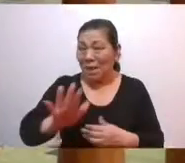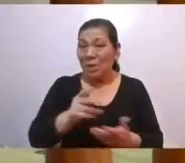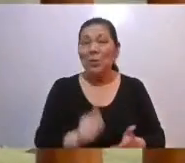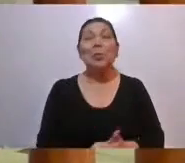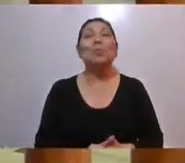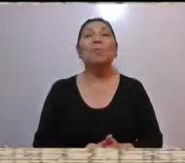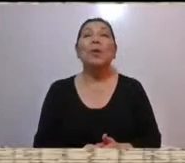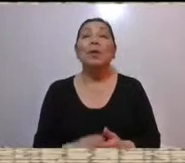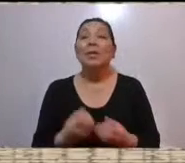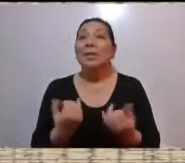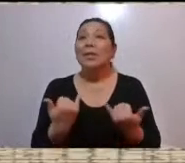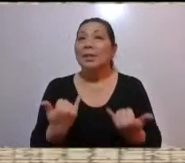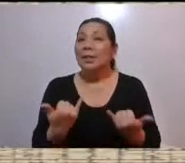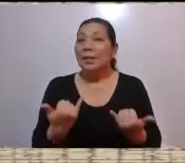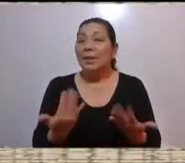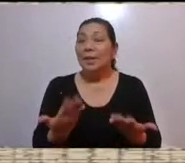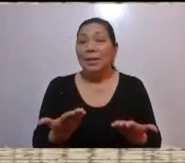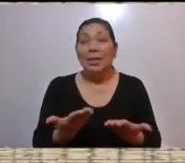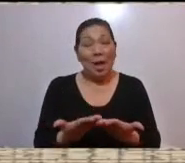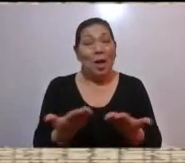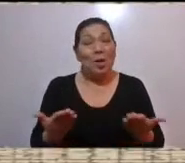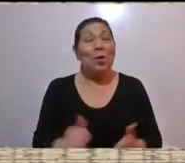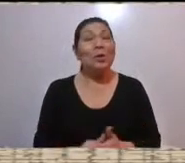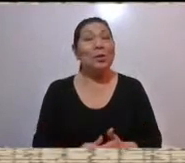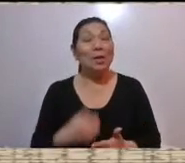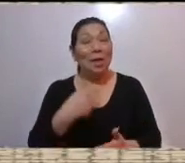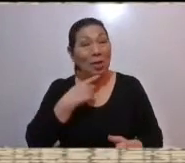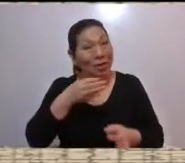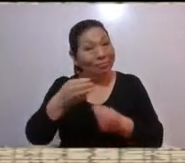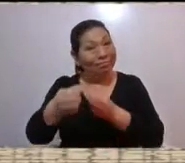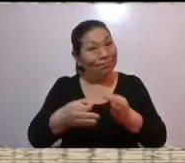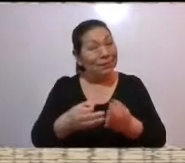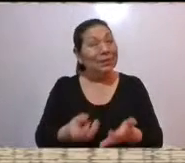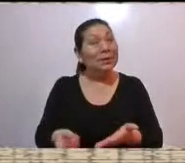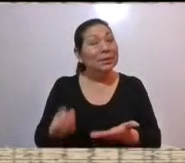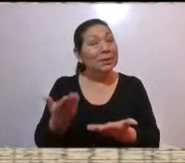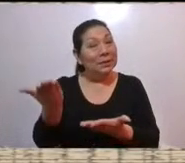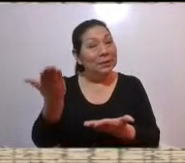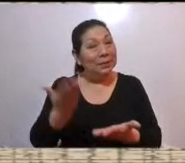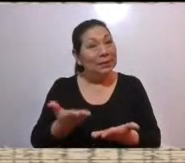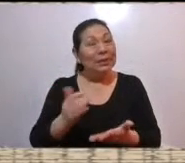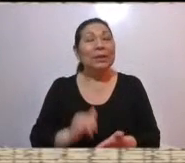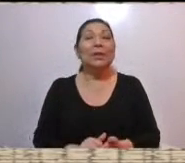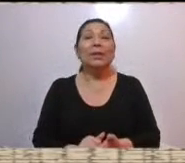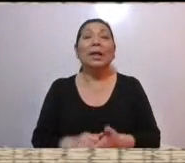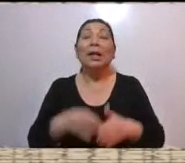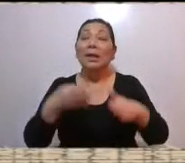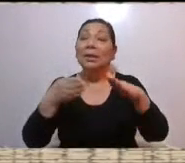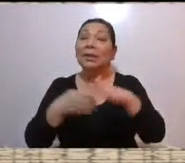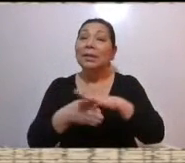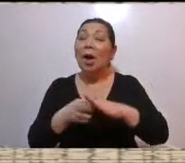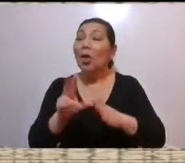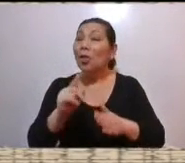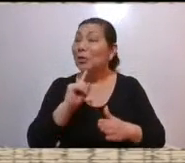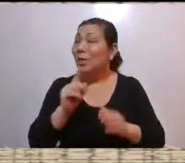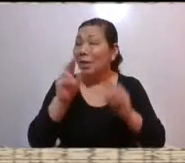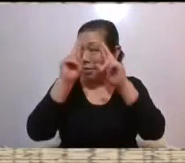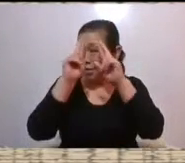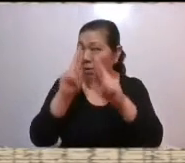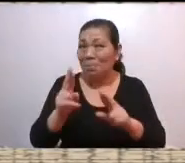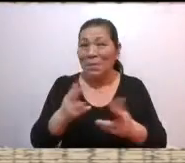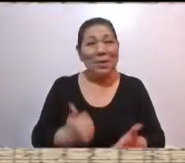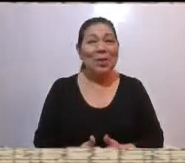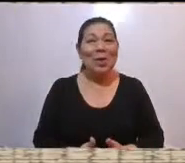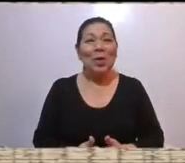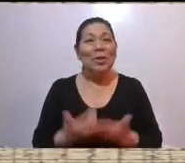país. Es decir, que estos elementos que acabo de mencionar, que son la disponibilidad y la accesibilidad, no se